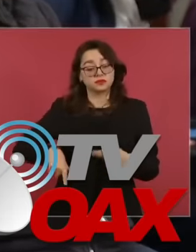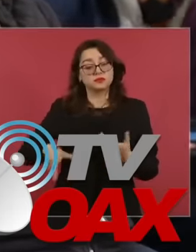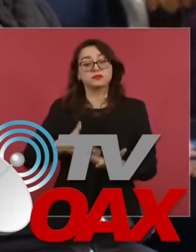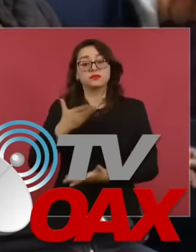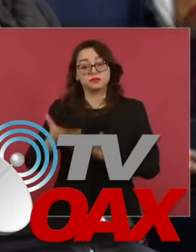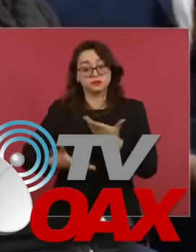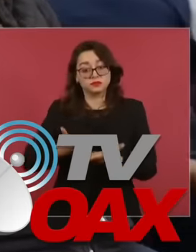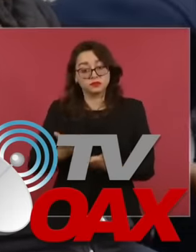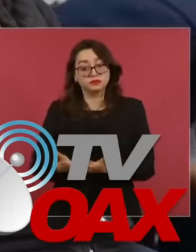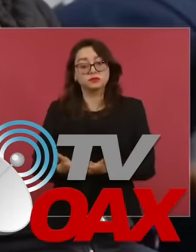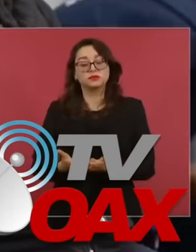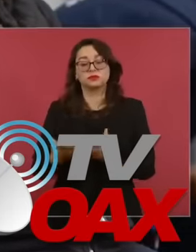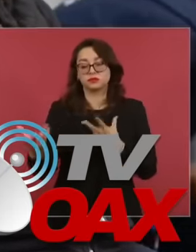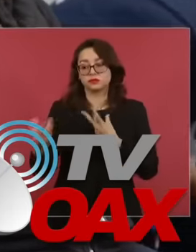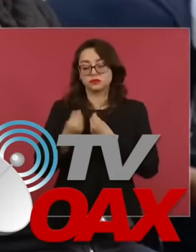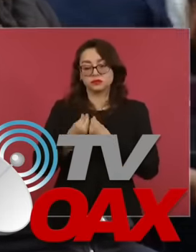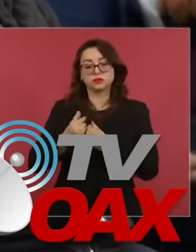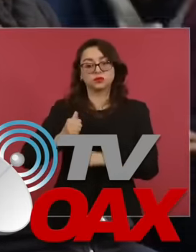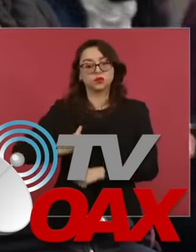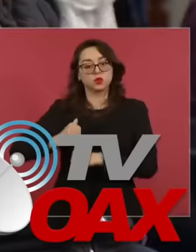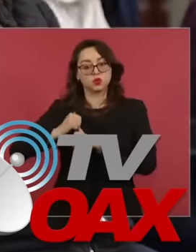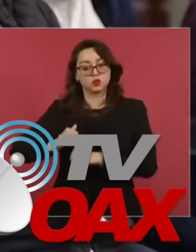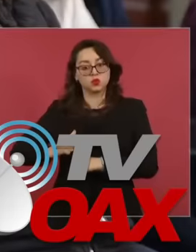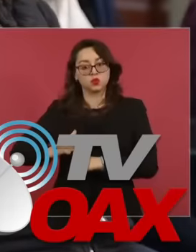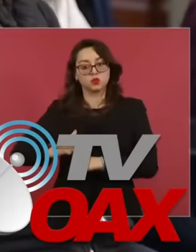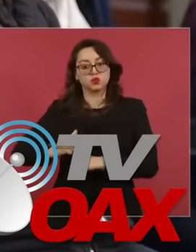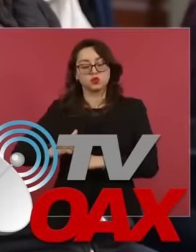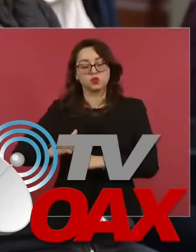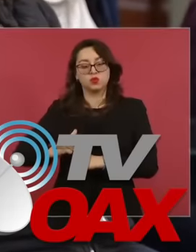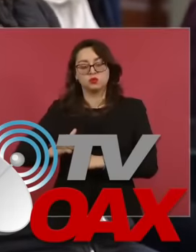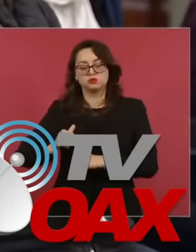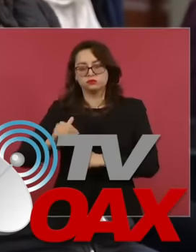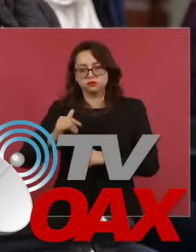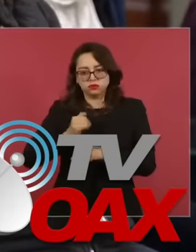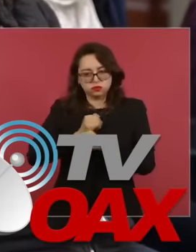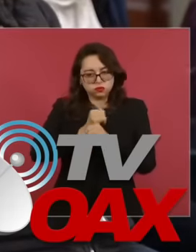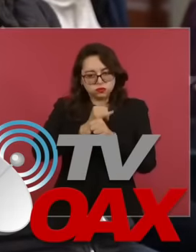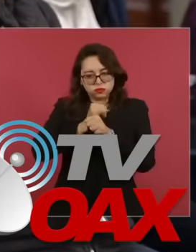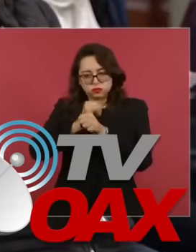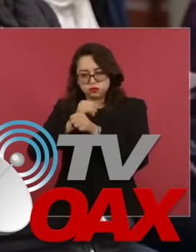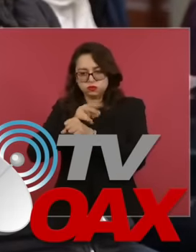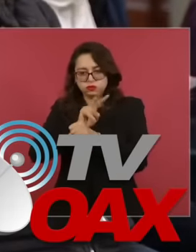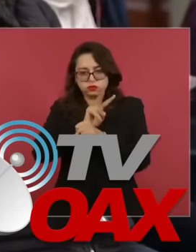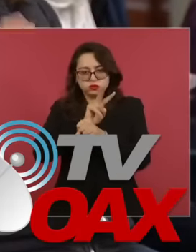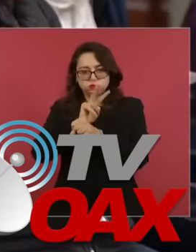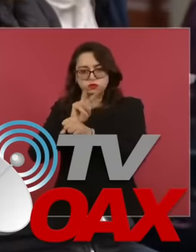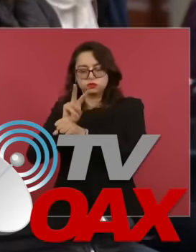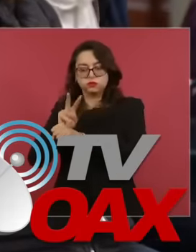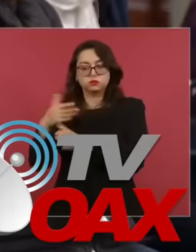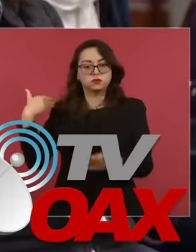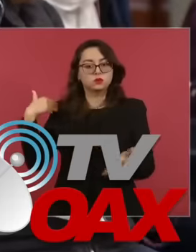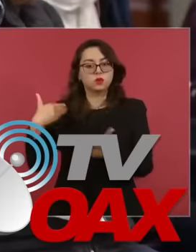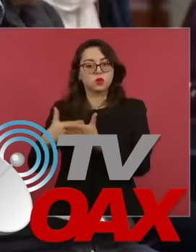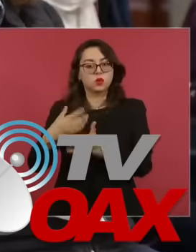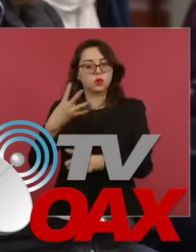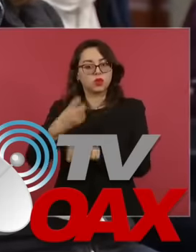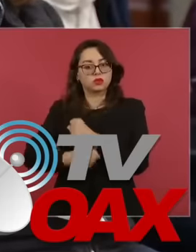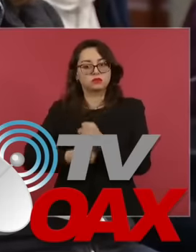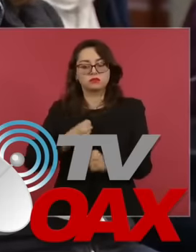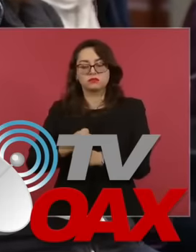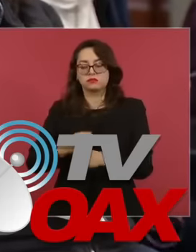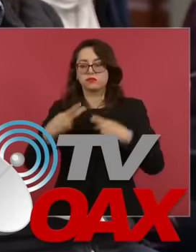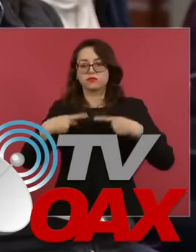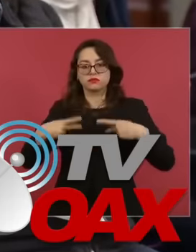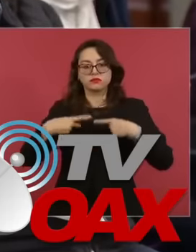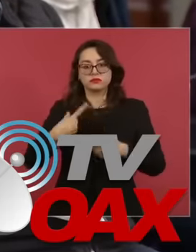Estado, han ido incluso conmigo aquí por sugerencia del presidente. Hace 4 años la gente se sigue